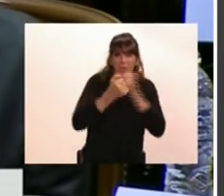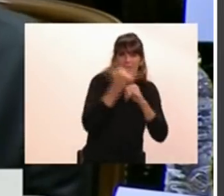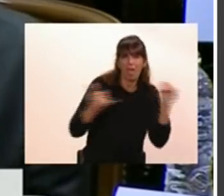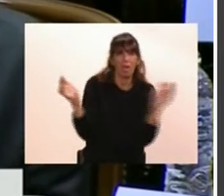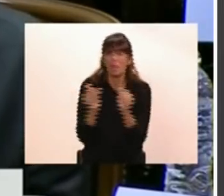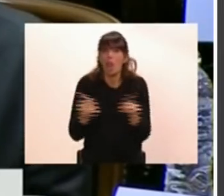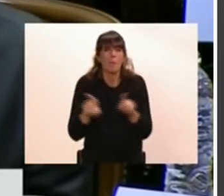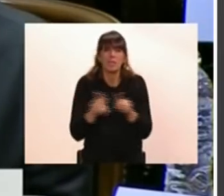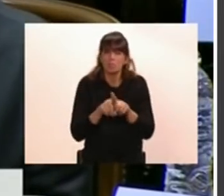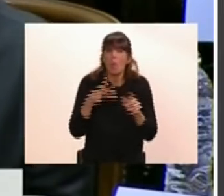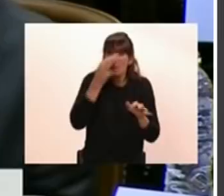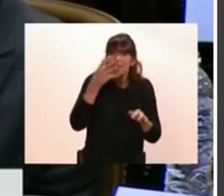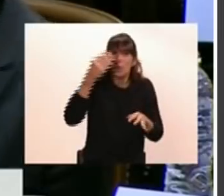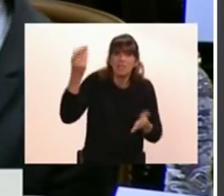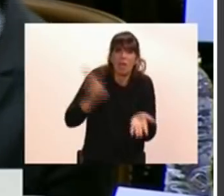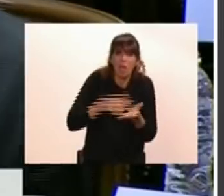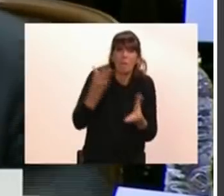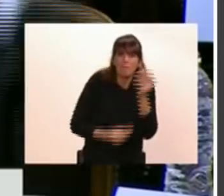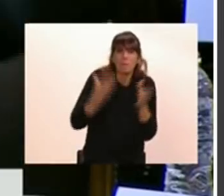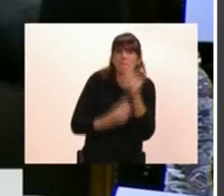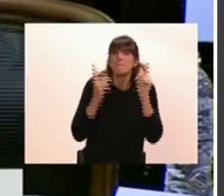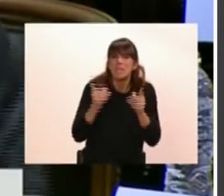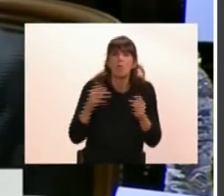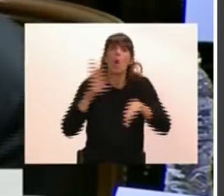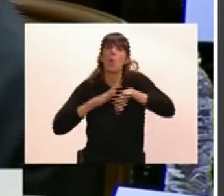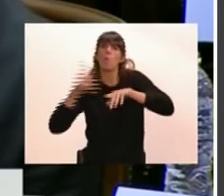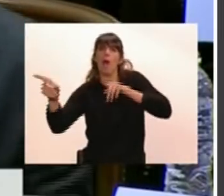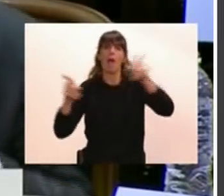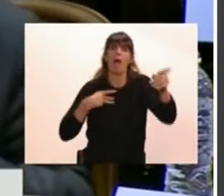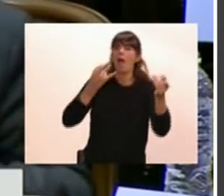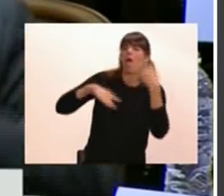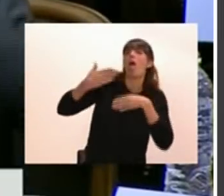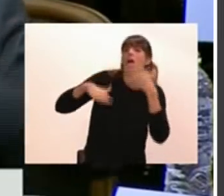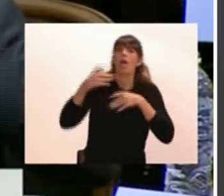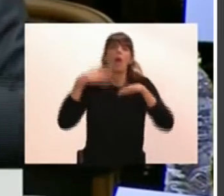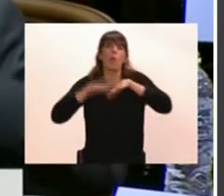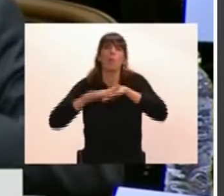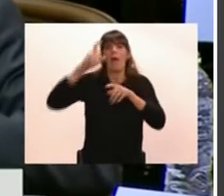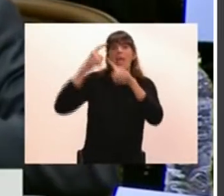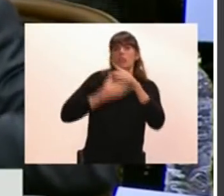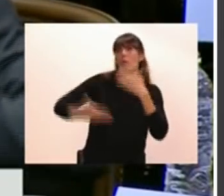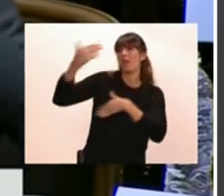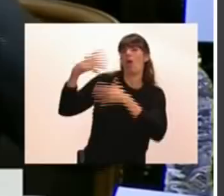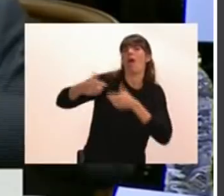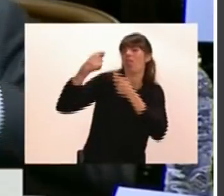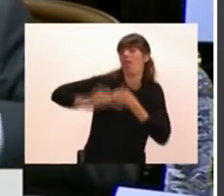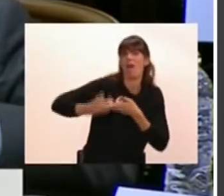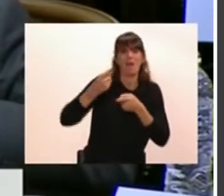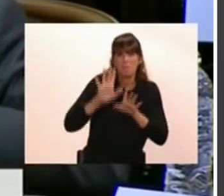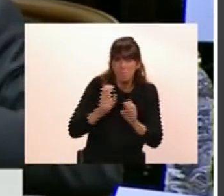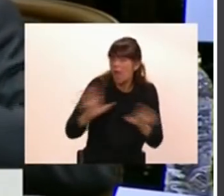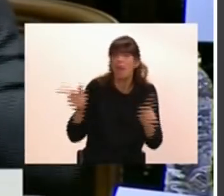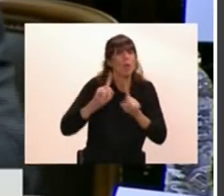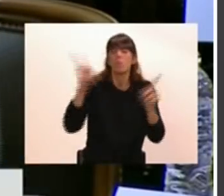un cobran ¿verdad? 100 y 50 lo pagan en impuestos. O sea, el pasado es tremendo, pero lo que planteó